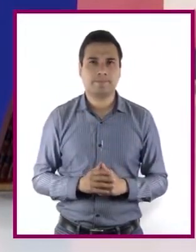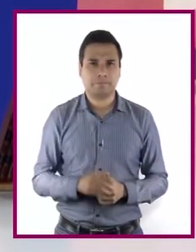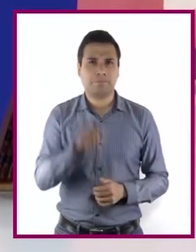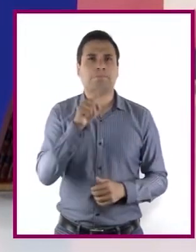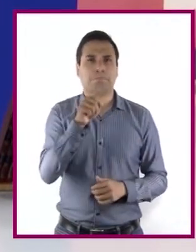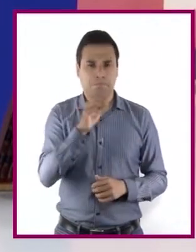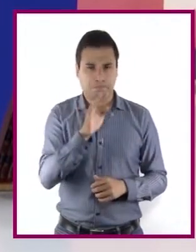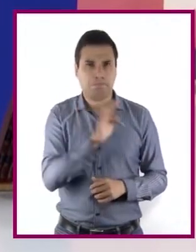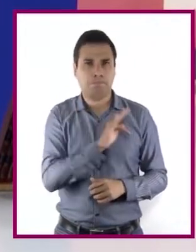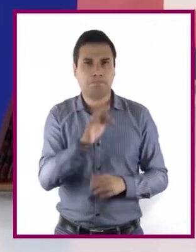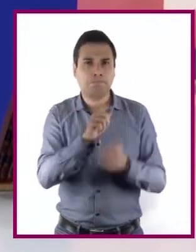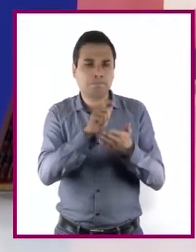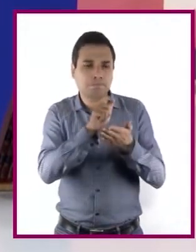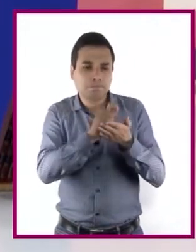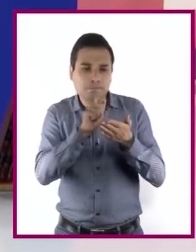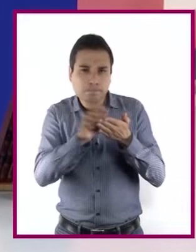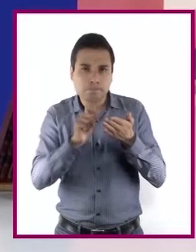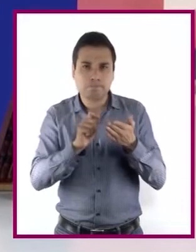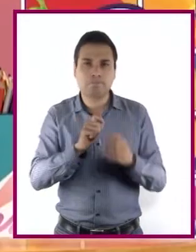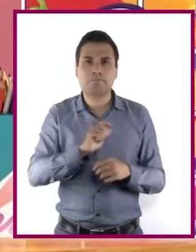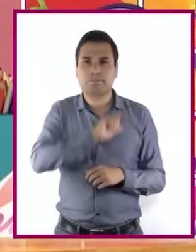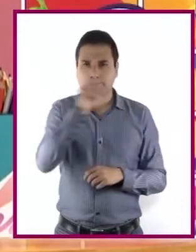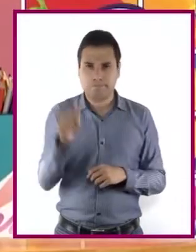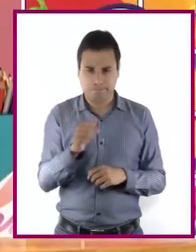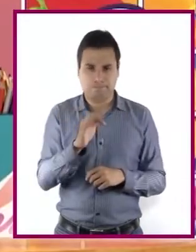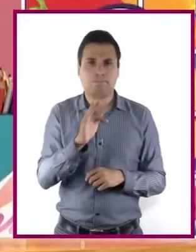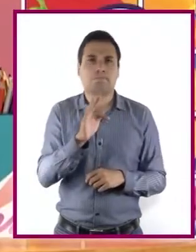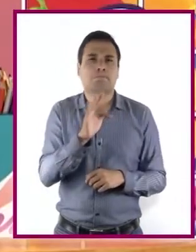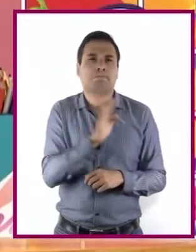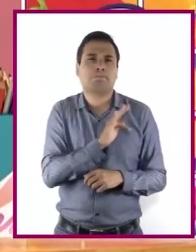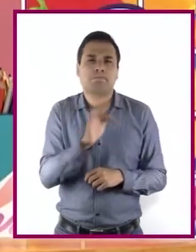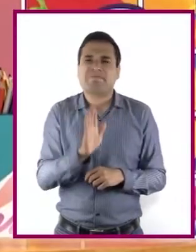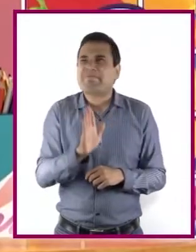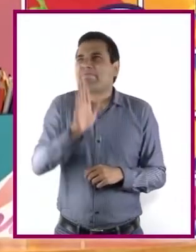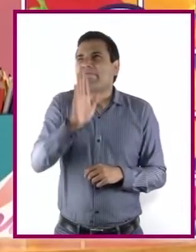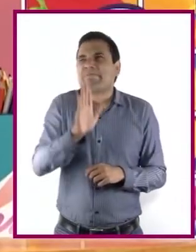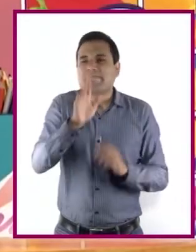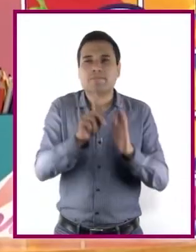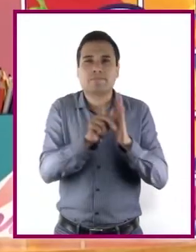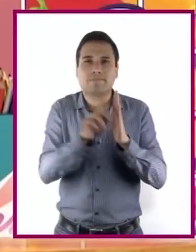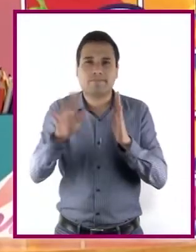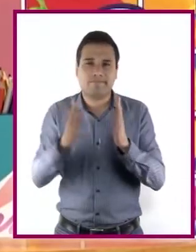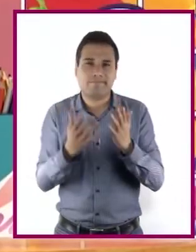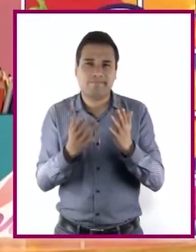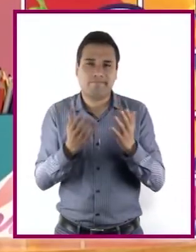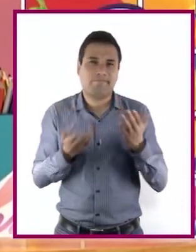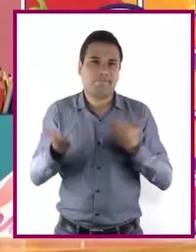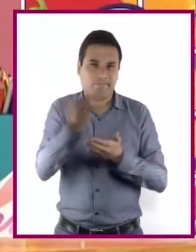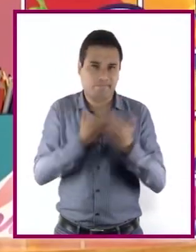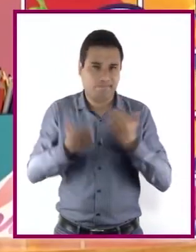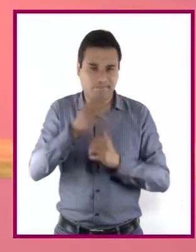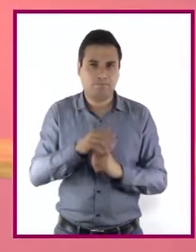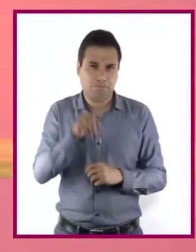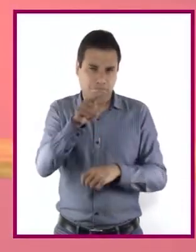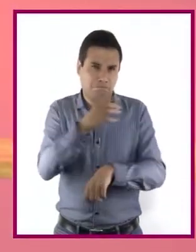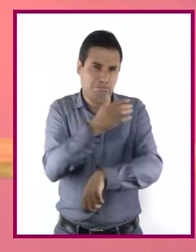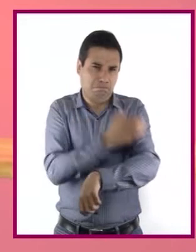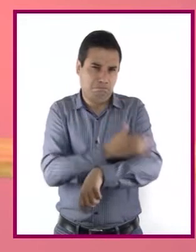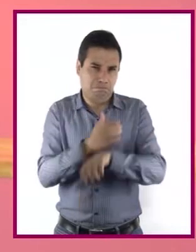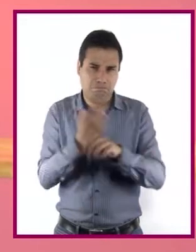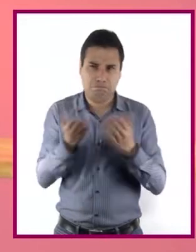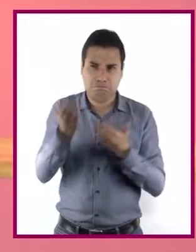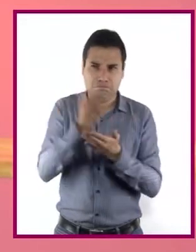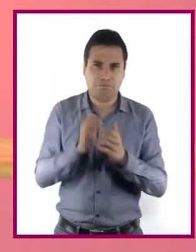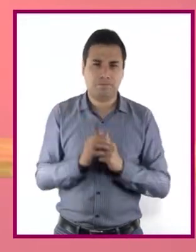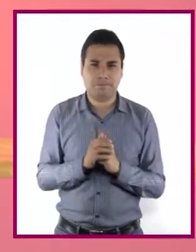crítica, titularla y compartirla como si fuera una nota periodística. En este caso, compartirla entre ustedes. Cuando